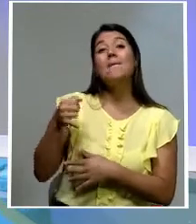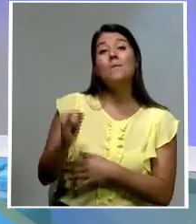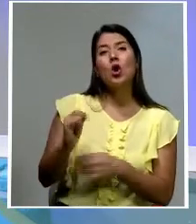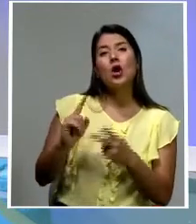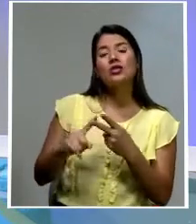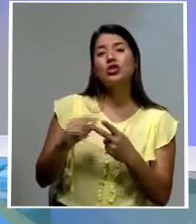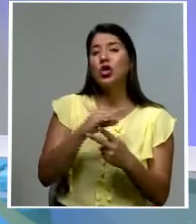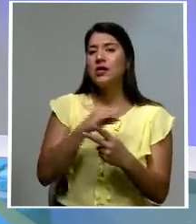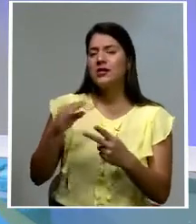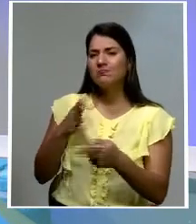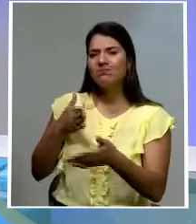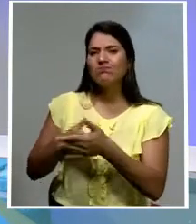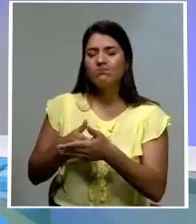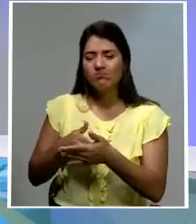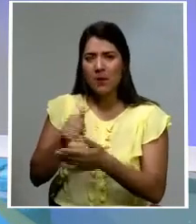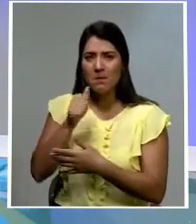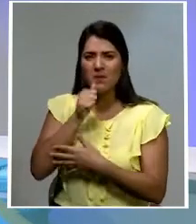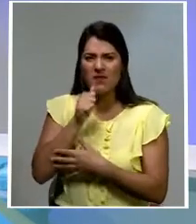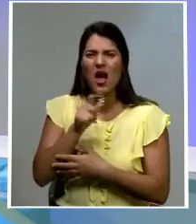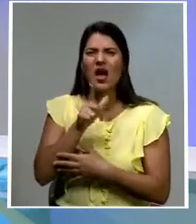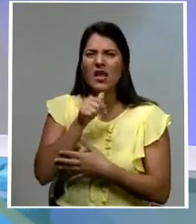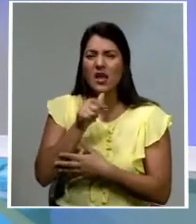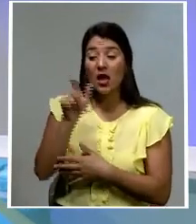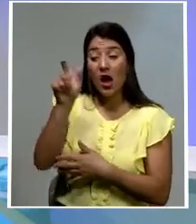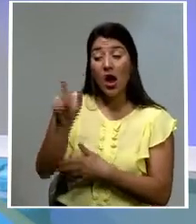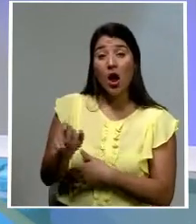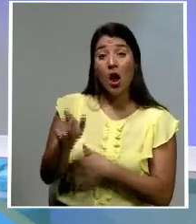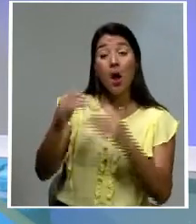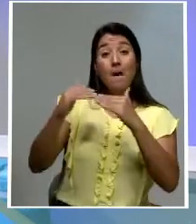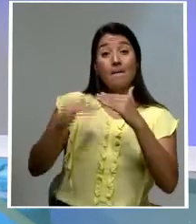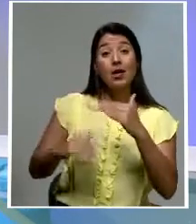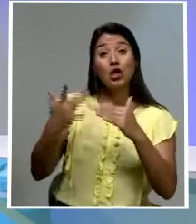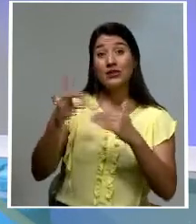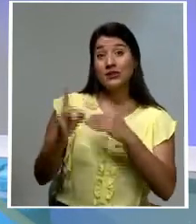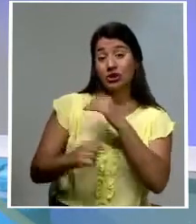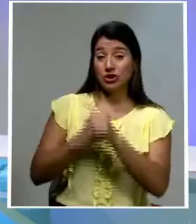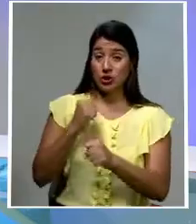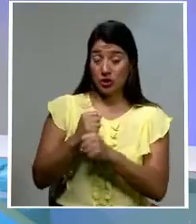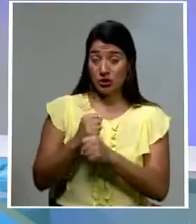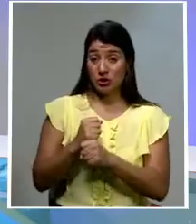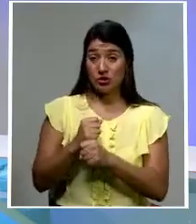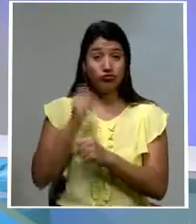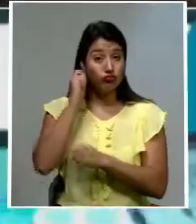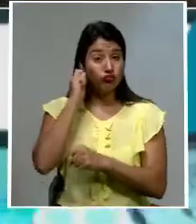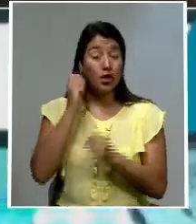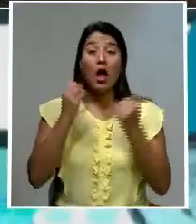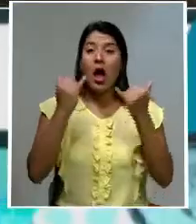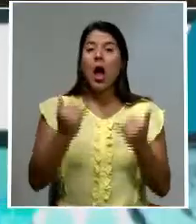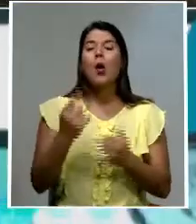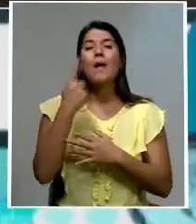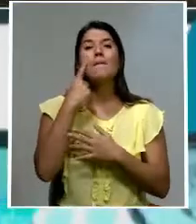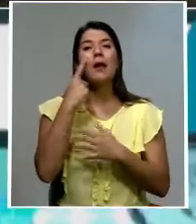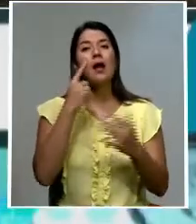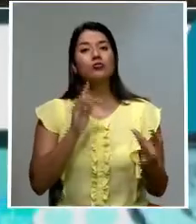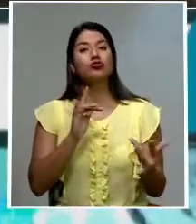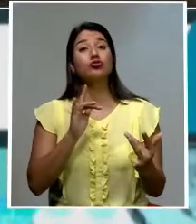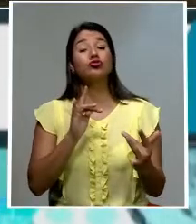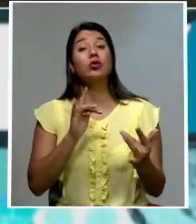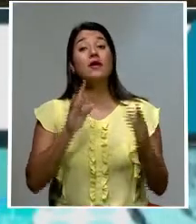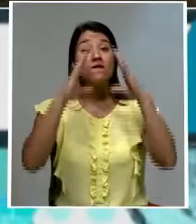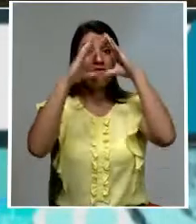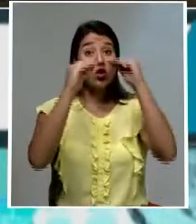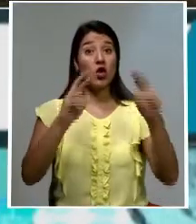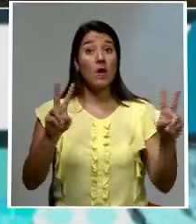y privación de libertad en perjuicio de una menor de edad. Vamos ahora a un pase en vivo hasta los tribunales de